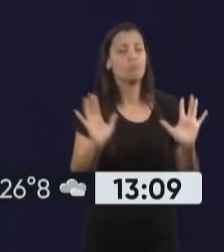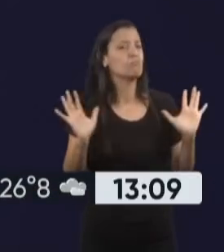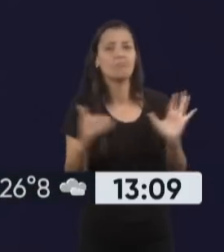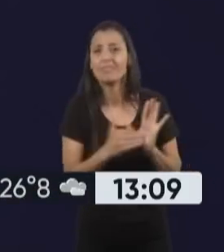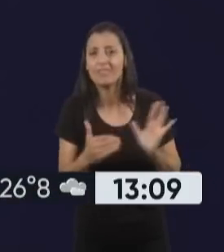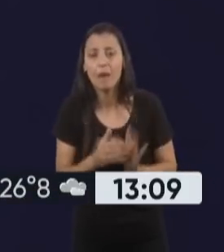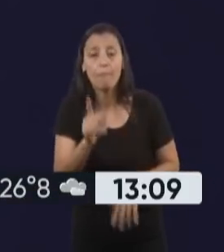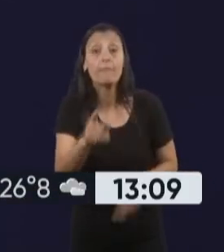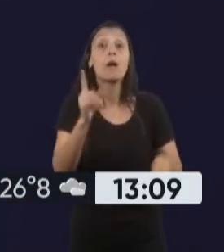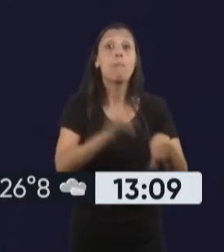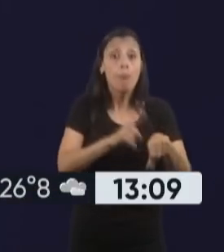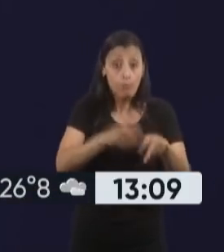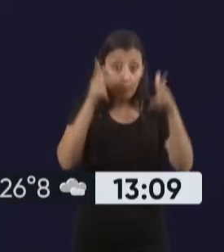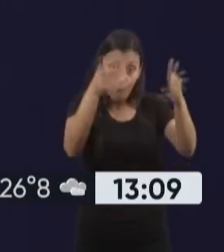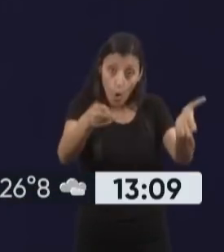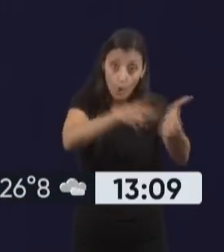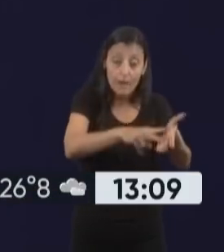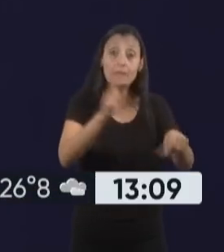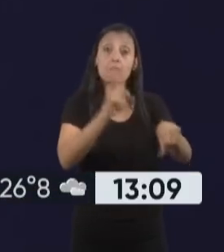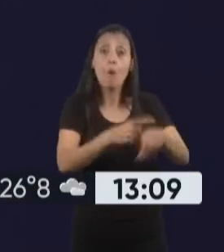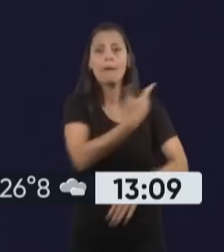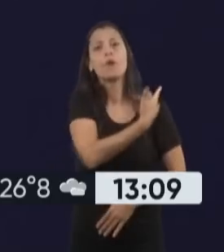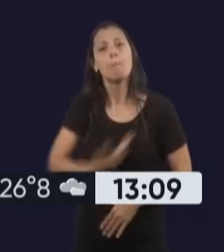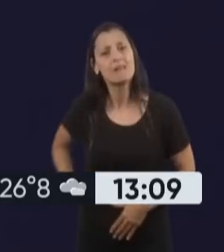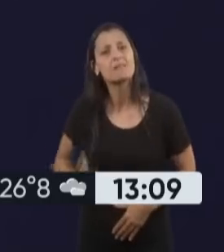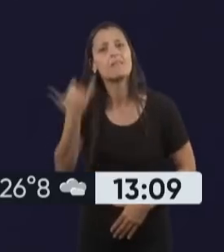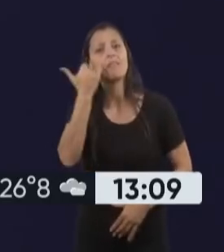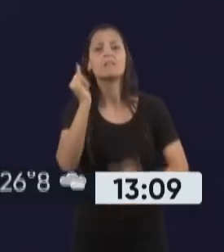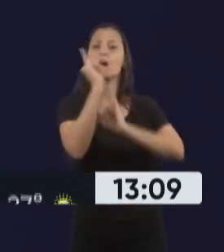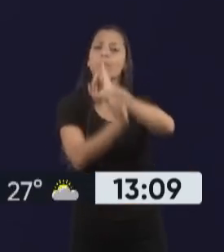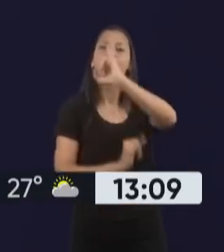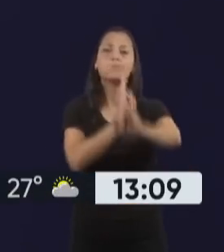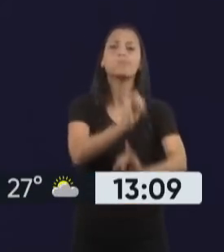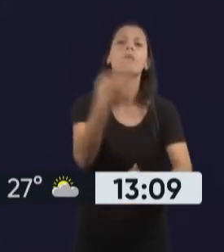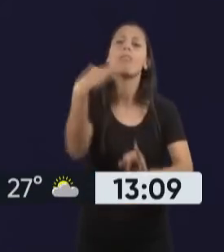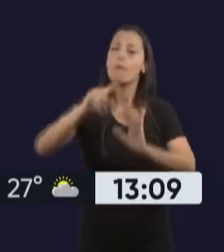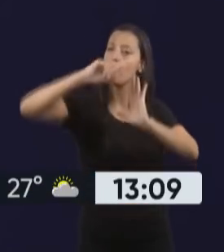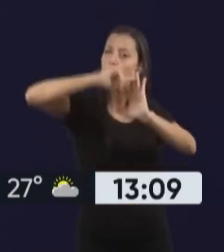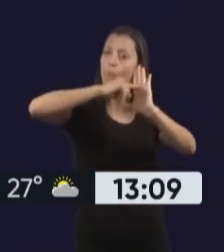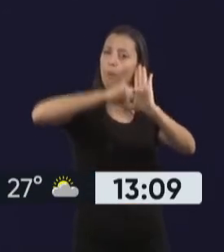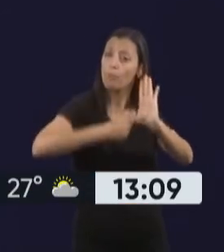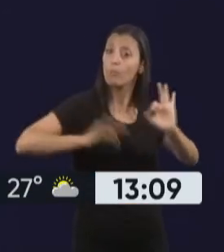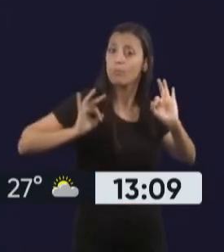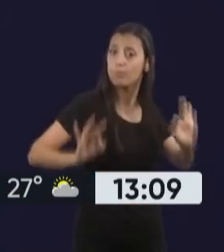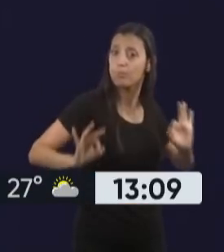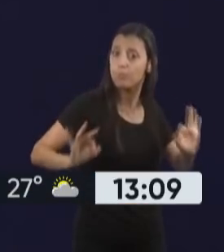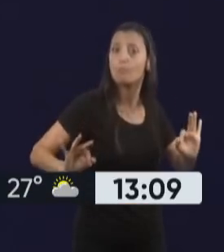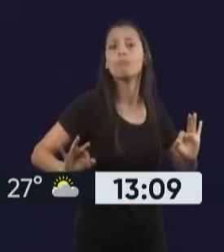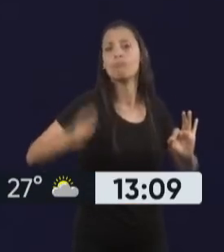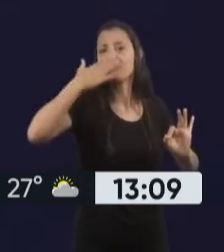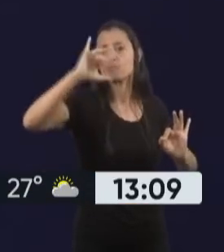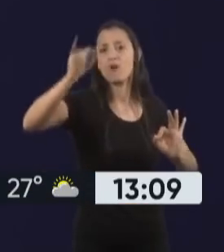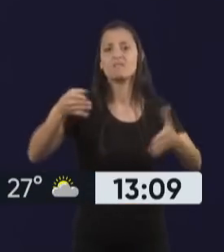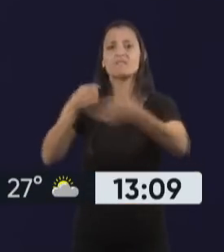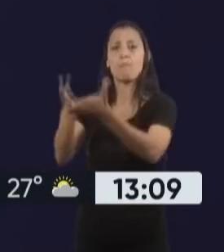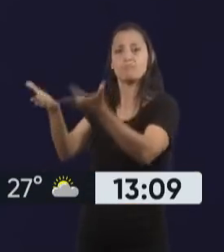Cuando esté en las condiciones dadas, que el presidente ya explicó que tiene que darse, que no haya...